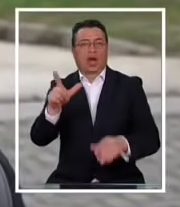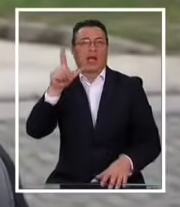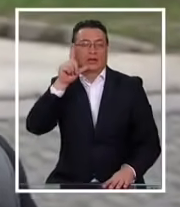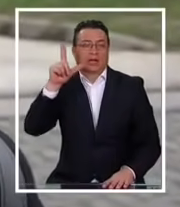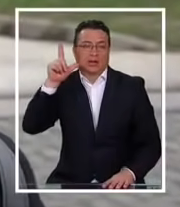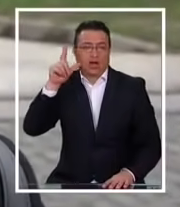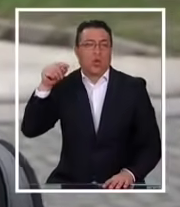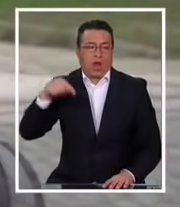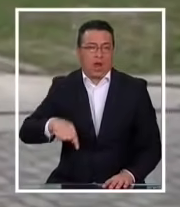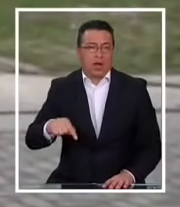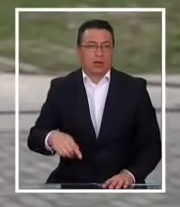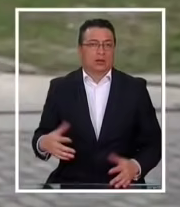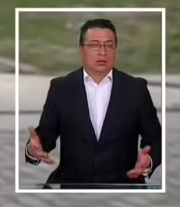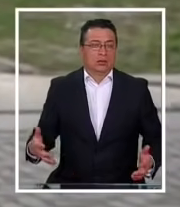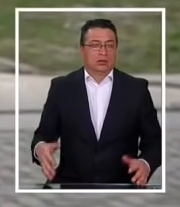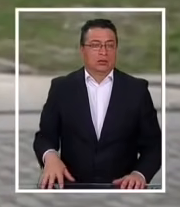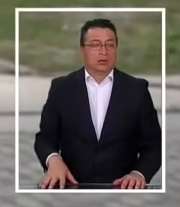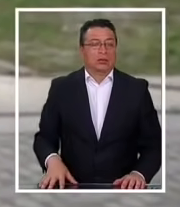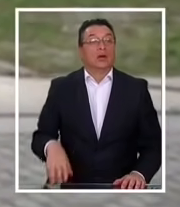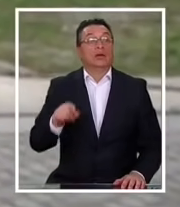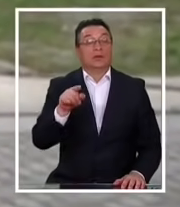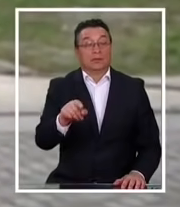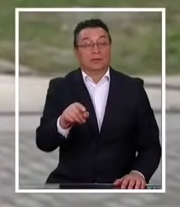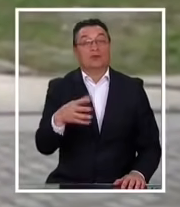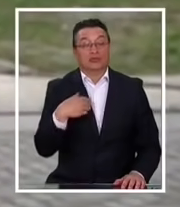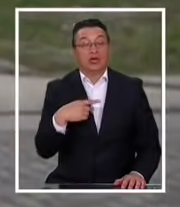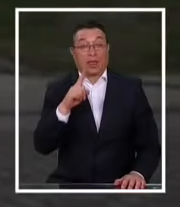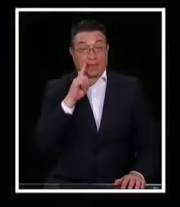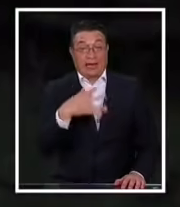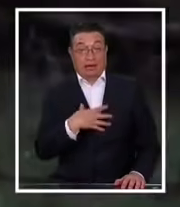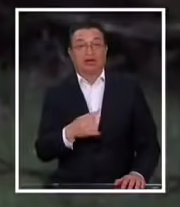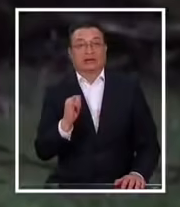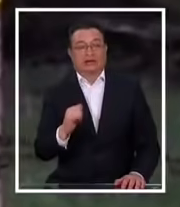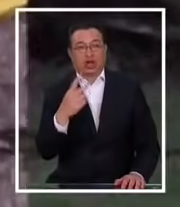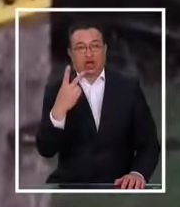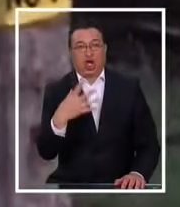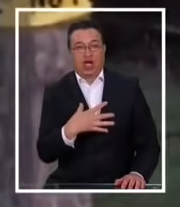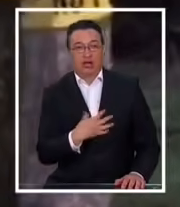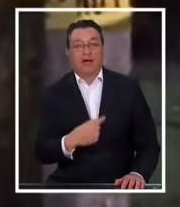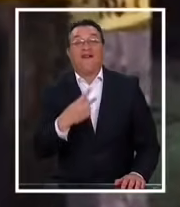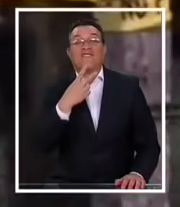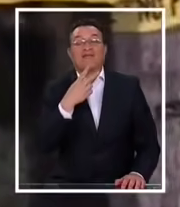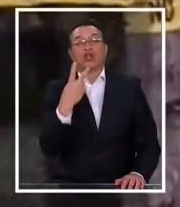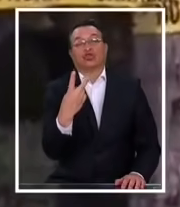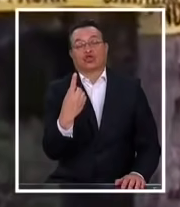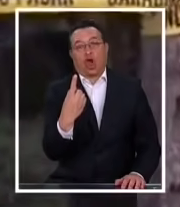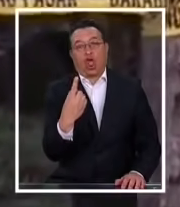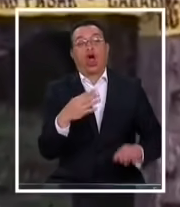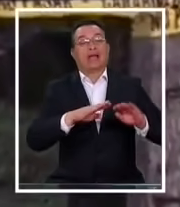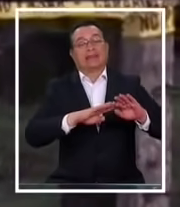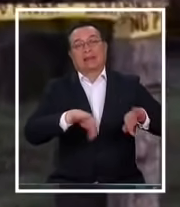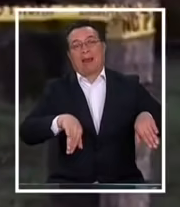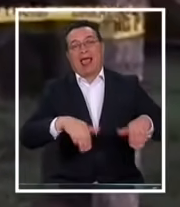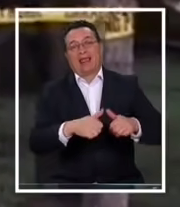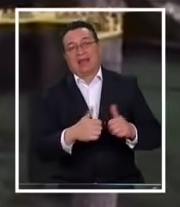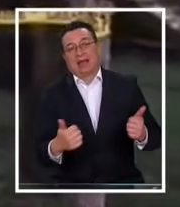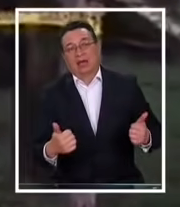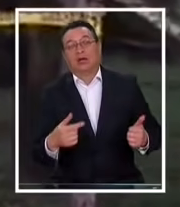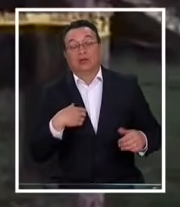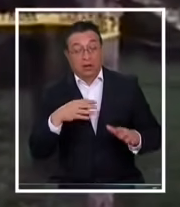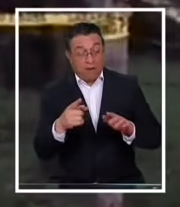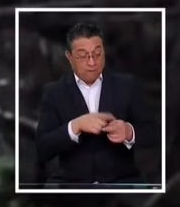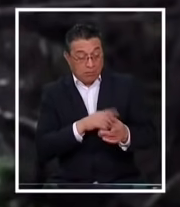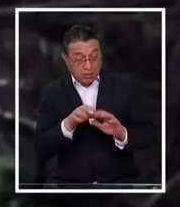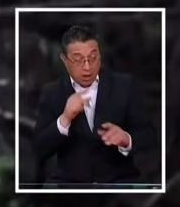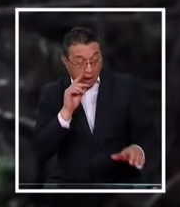en todo lo que él podía. ¿También tenía hijos él? Sí, 2 hijos. Vivía solo en su casa, estaba separado. Fue encontrado por